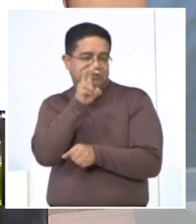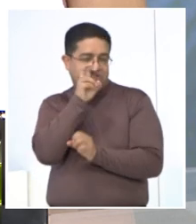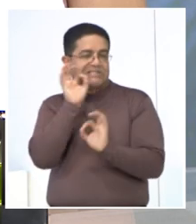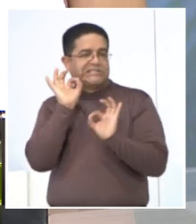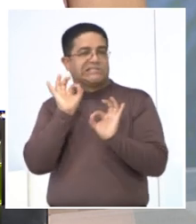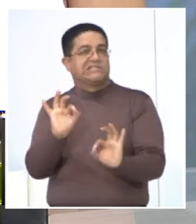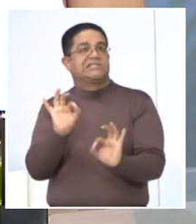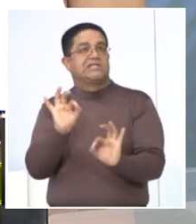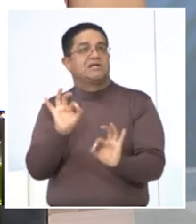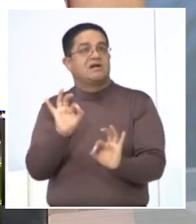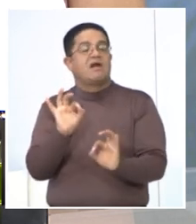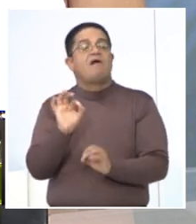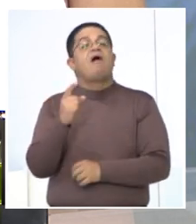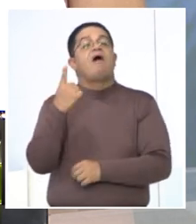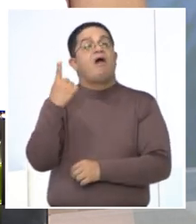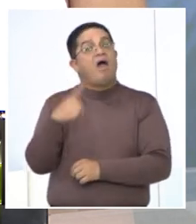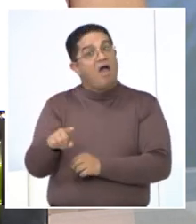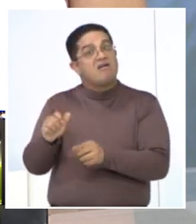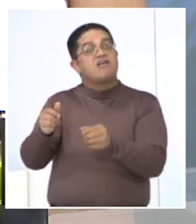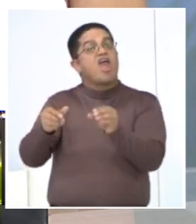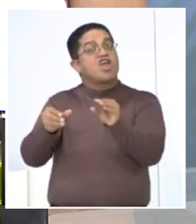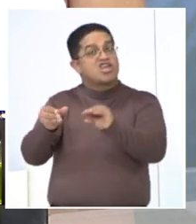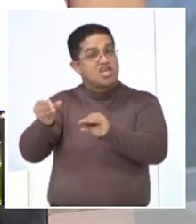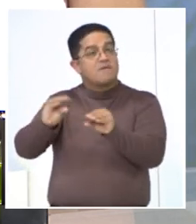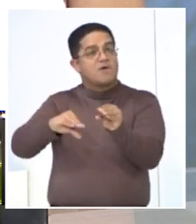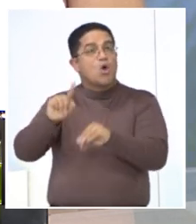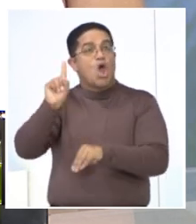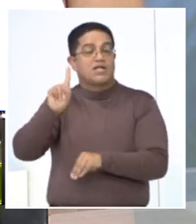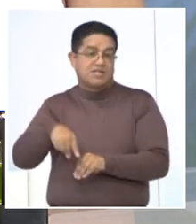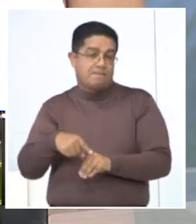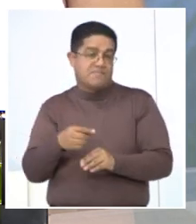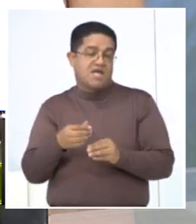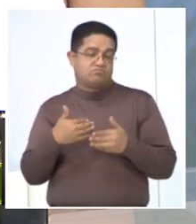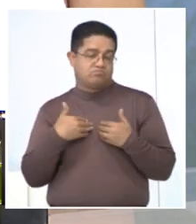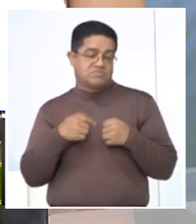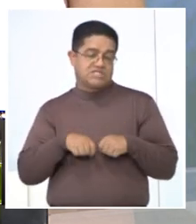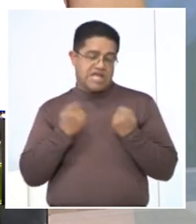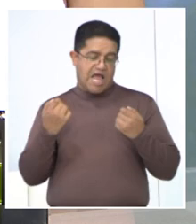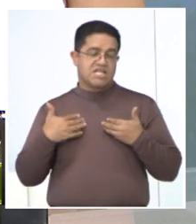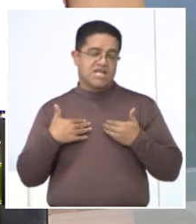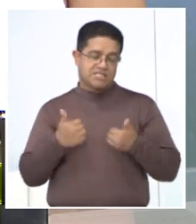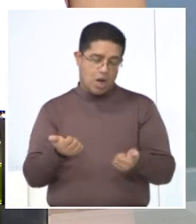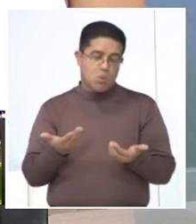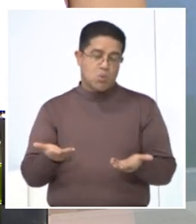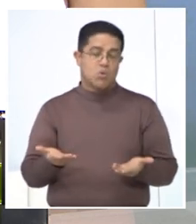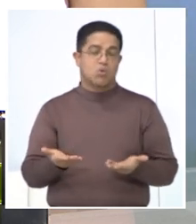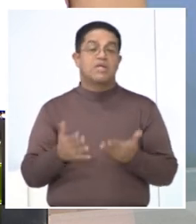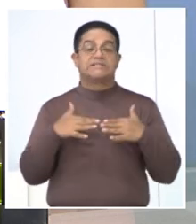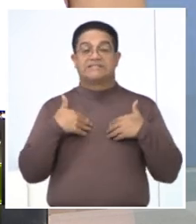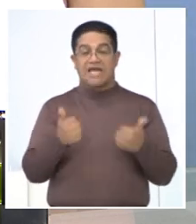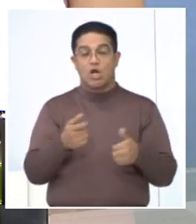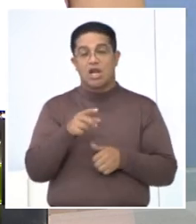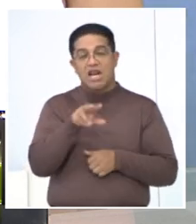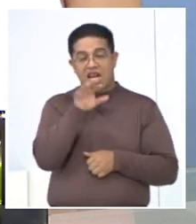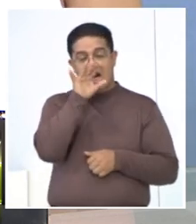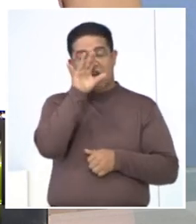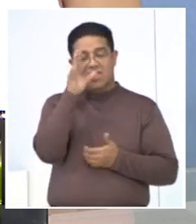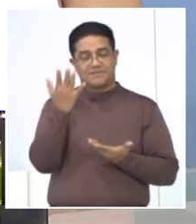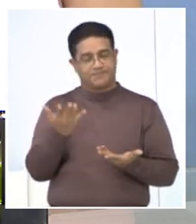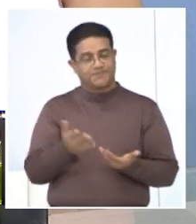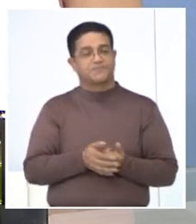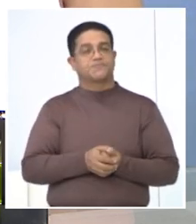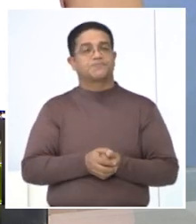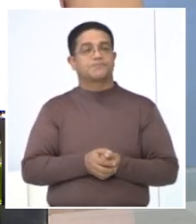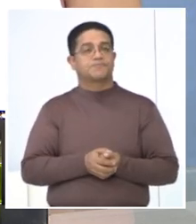olfato, existen químicos que también están afectando directamente nuestra salud y entre ellos nuestra salud respiratoria y nuestros pulmones, ¿no? Sí